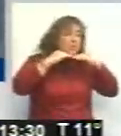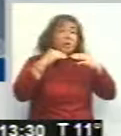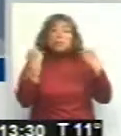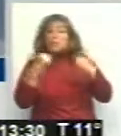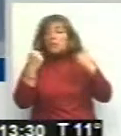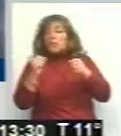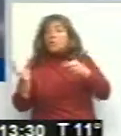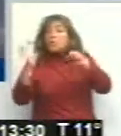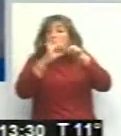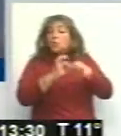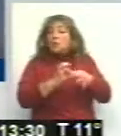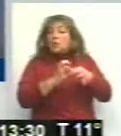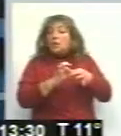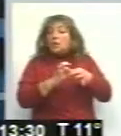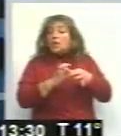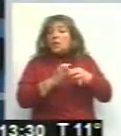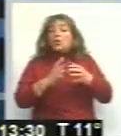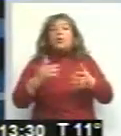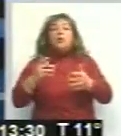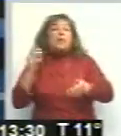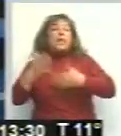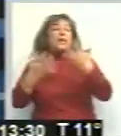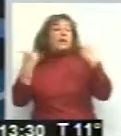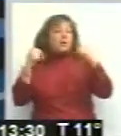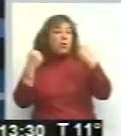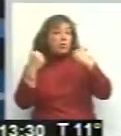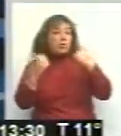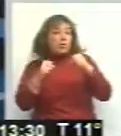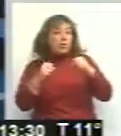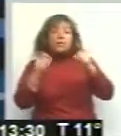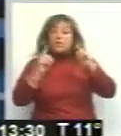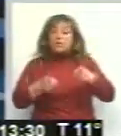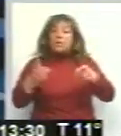vinculada con el handball y también lo que está vinculado a este polideportivo.